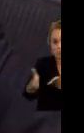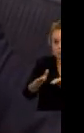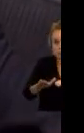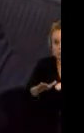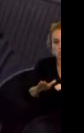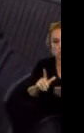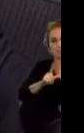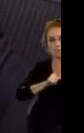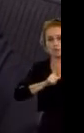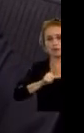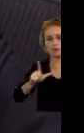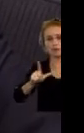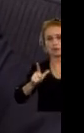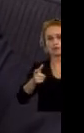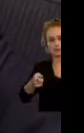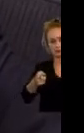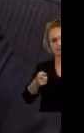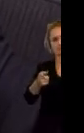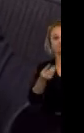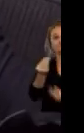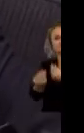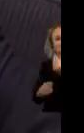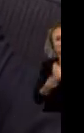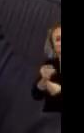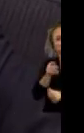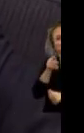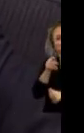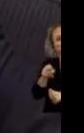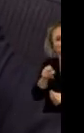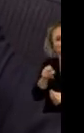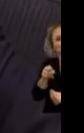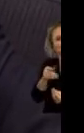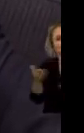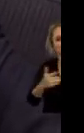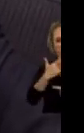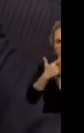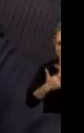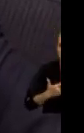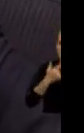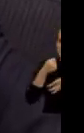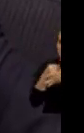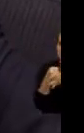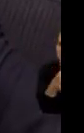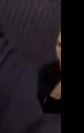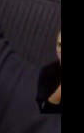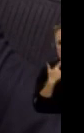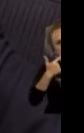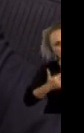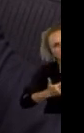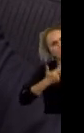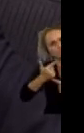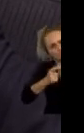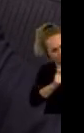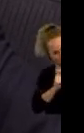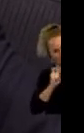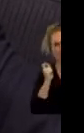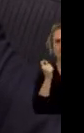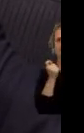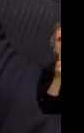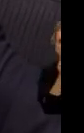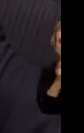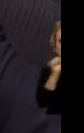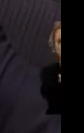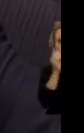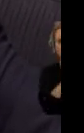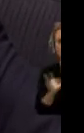líder que estaba precisamente en la lucha por transformar la realidad social